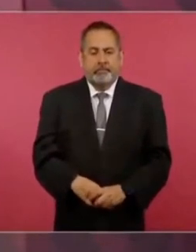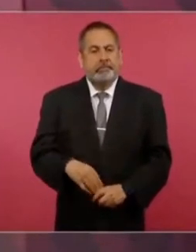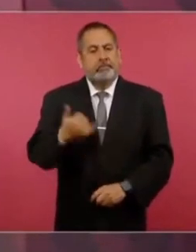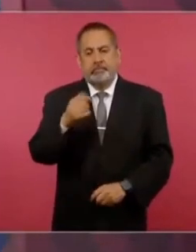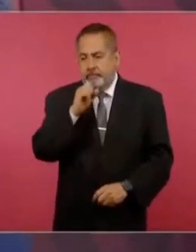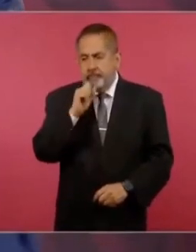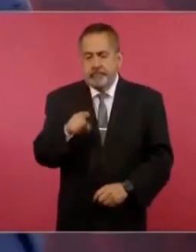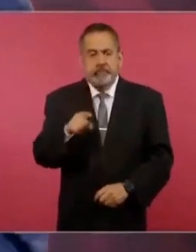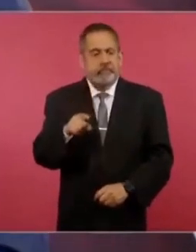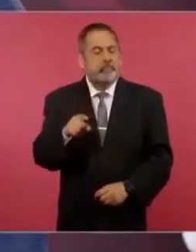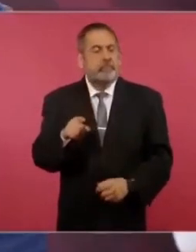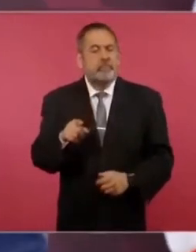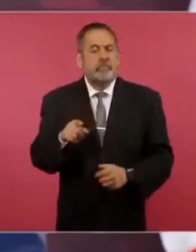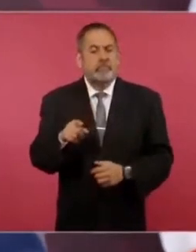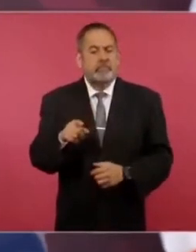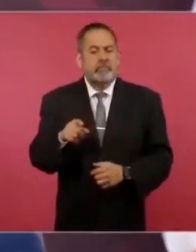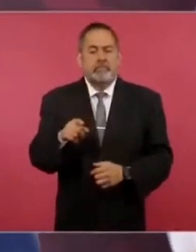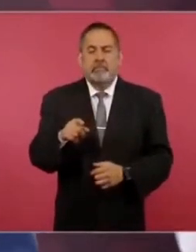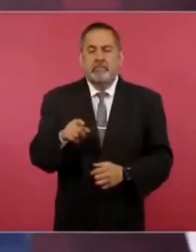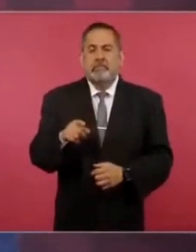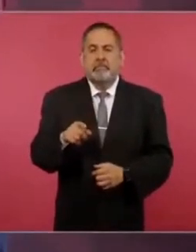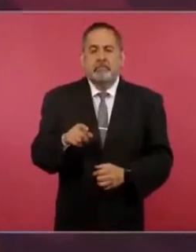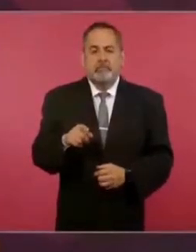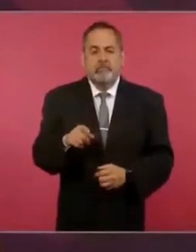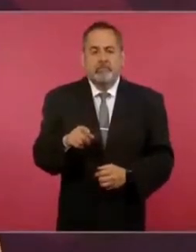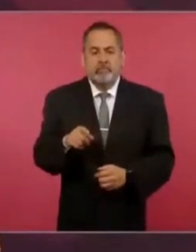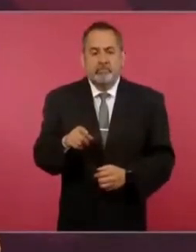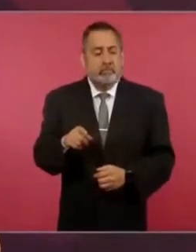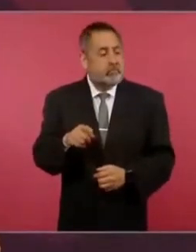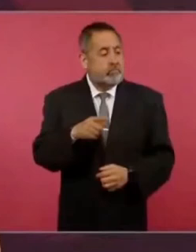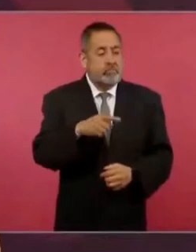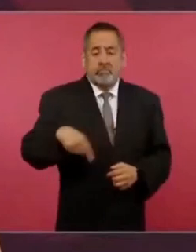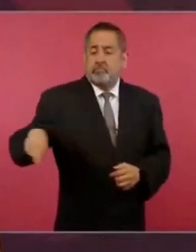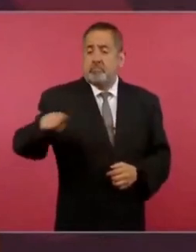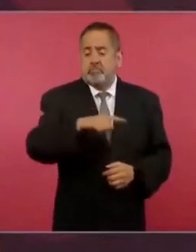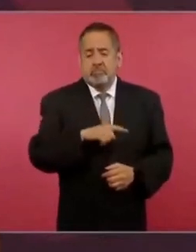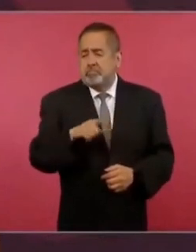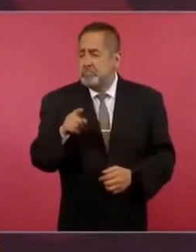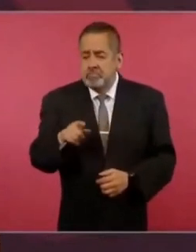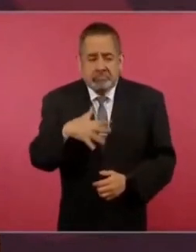convirtiendo en algo normal.